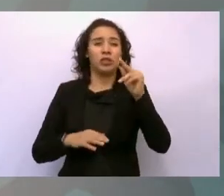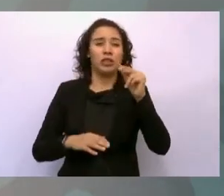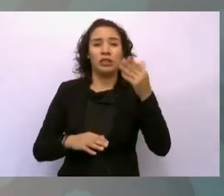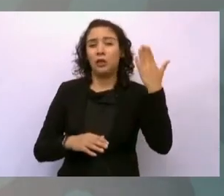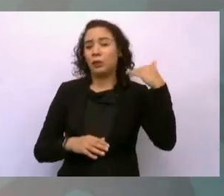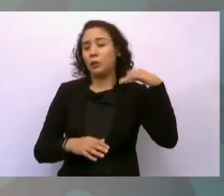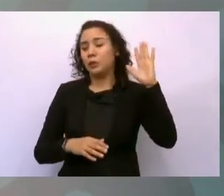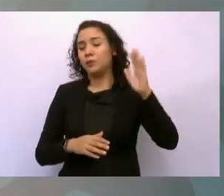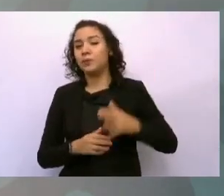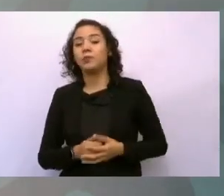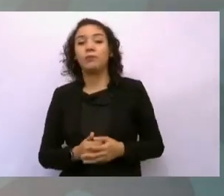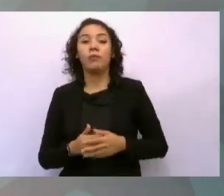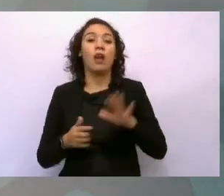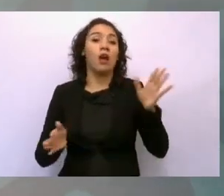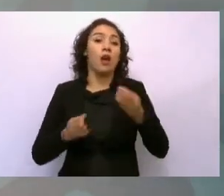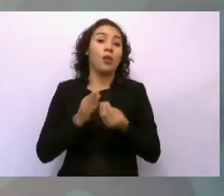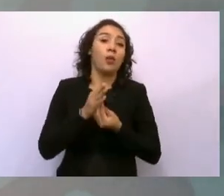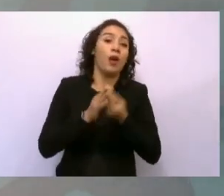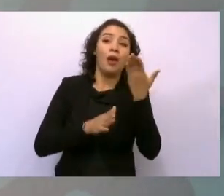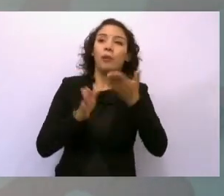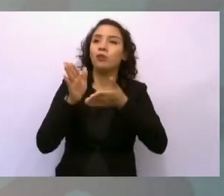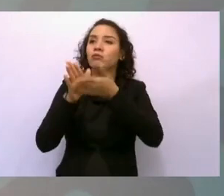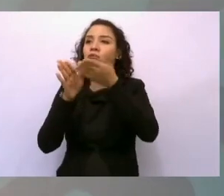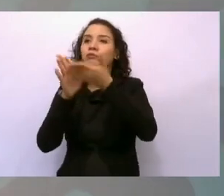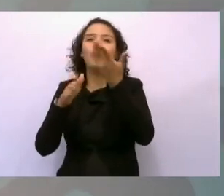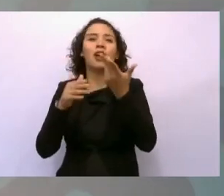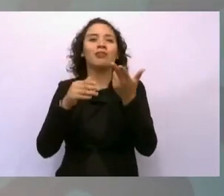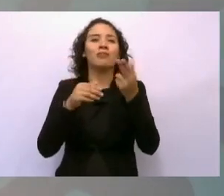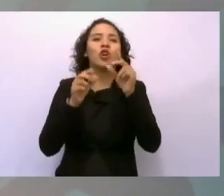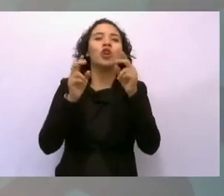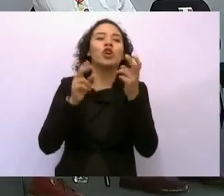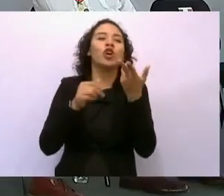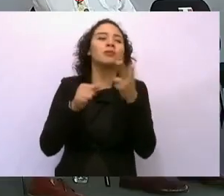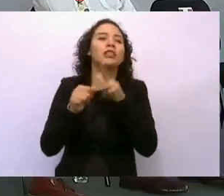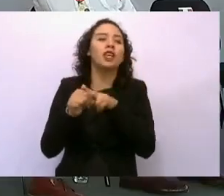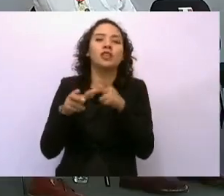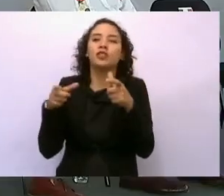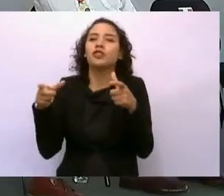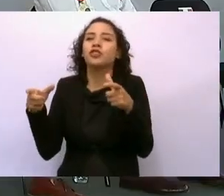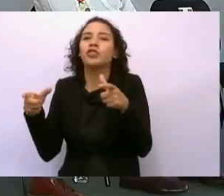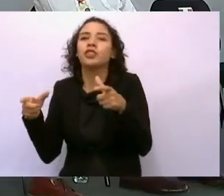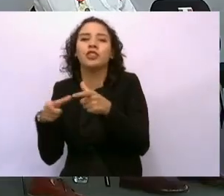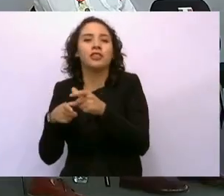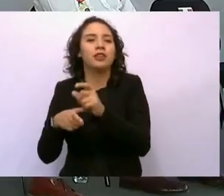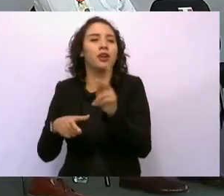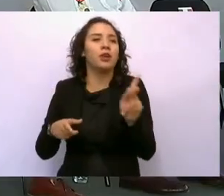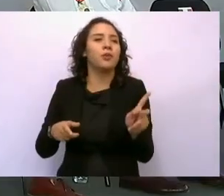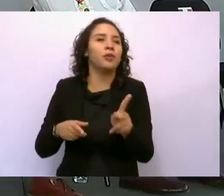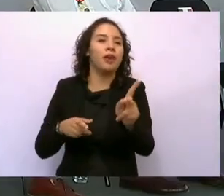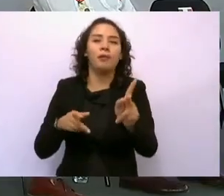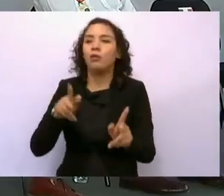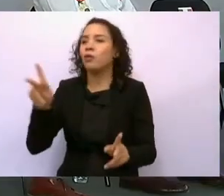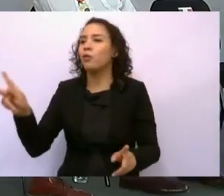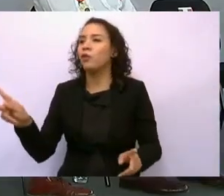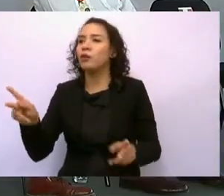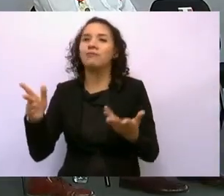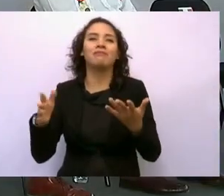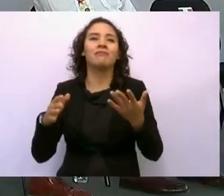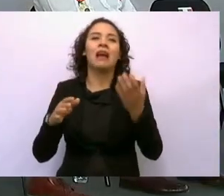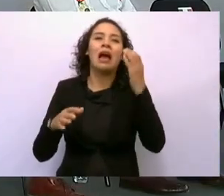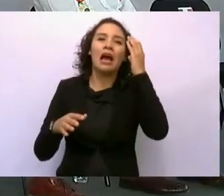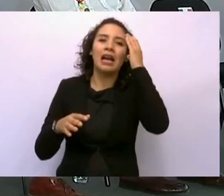y se crearon unidades médicas rurales y hospitales de 40 camas